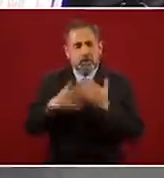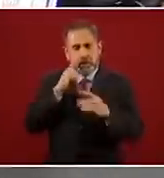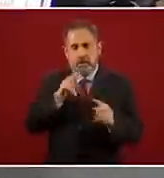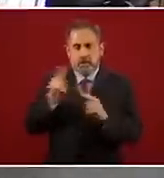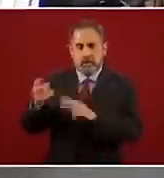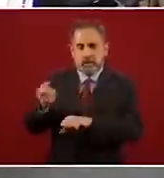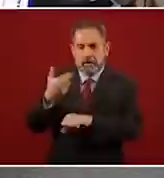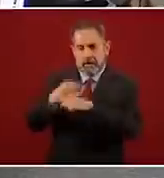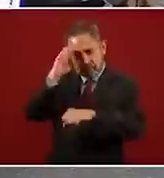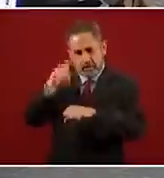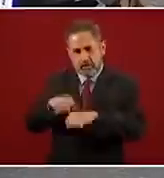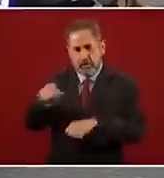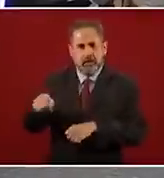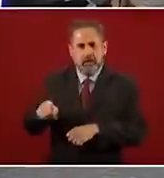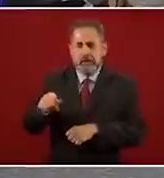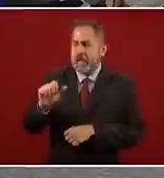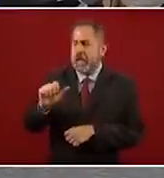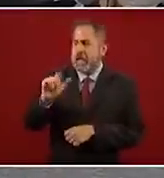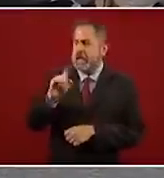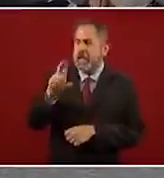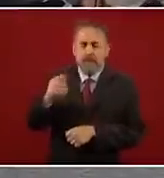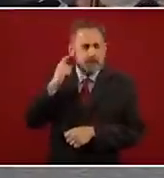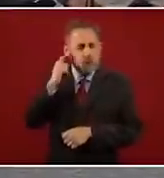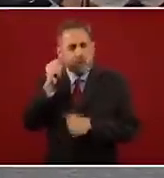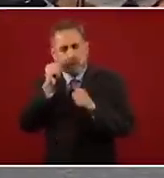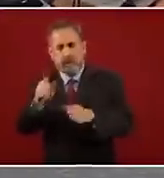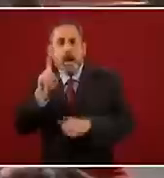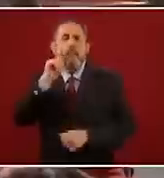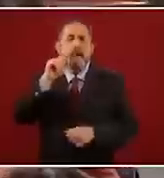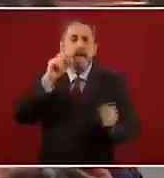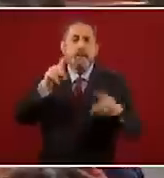la secretaria de Cultura, que Alejandra nos está escuchando.